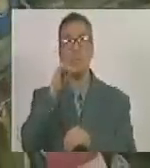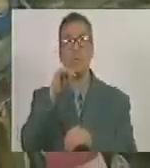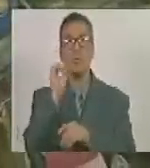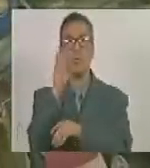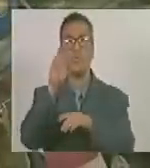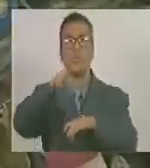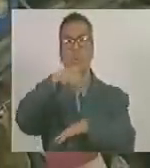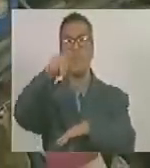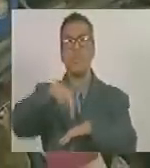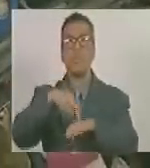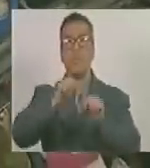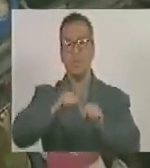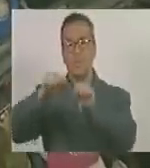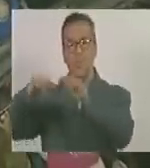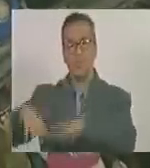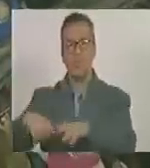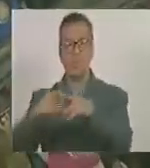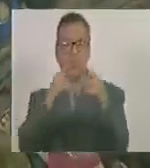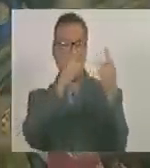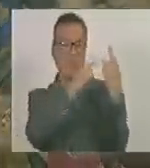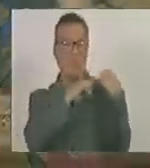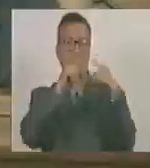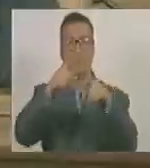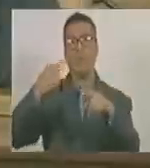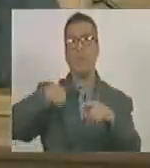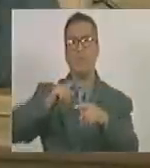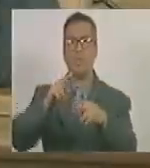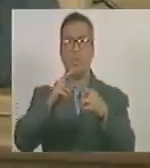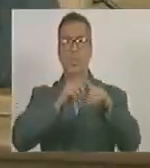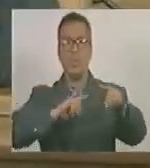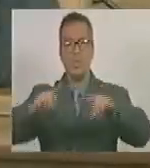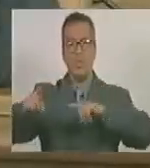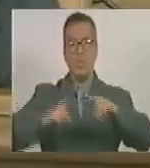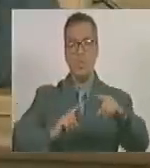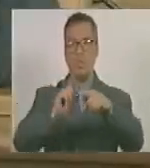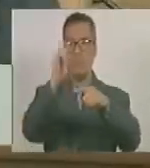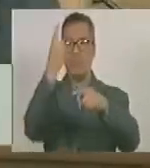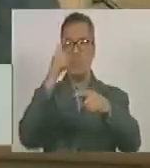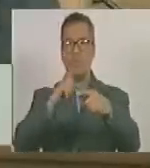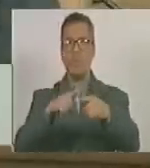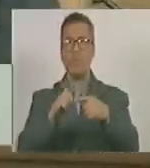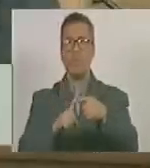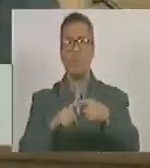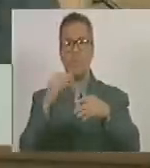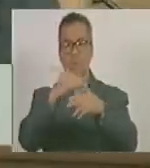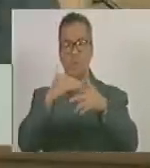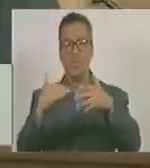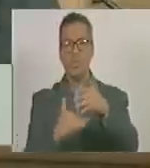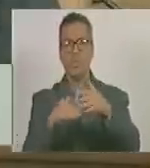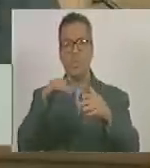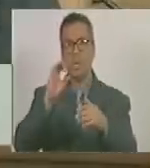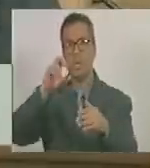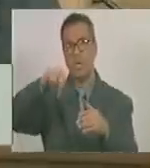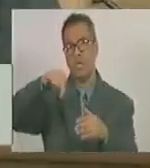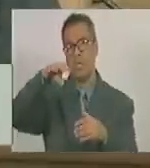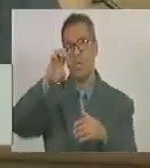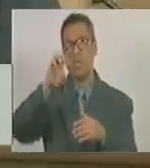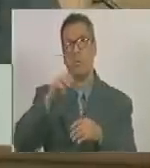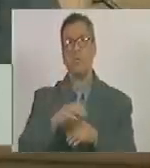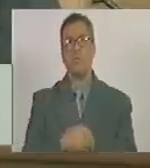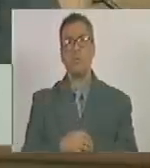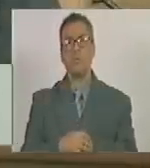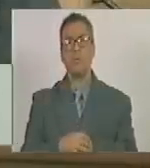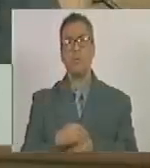Asamblea Nacional que renuncian a sus cargos como rectoras y rectores principales y suplentes del Consejo Nacional